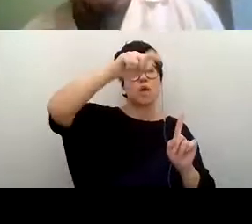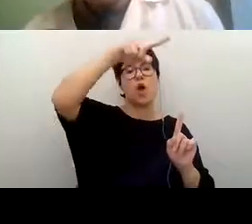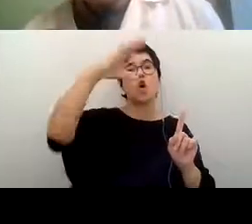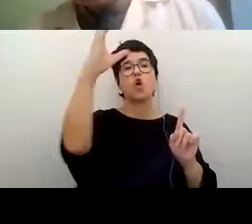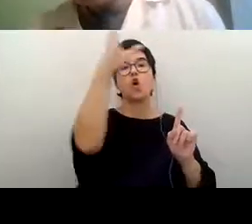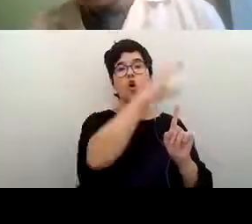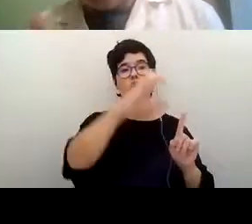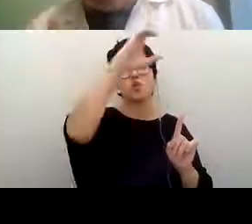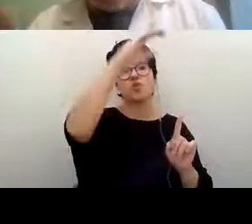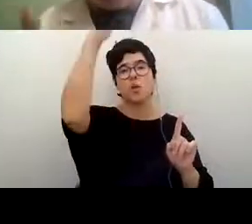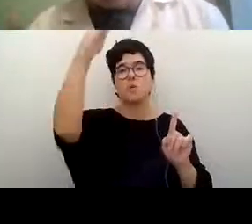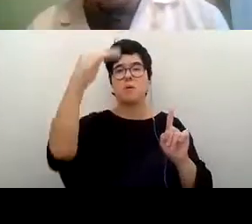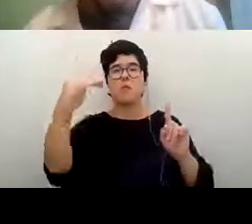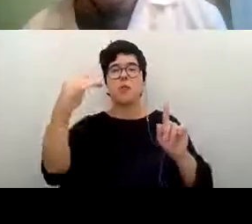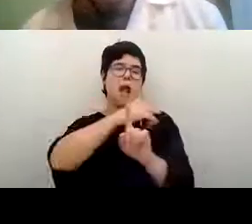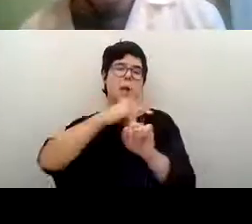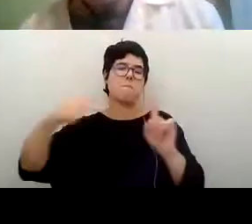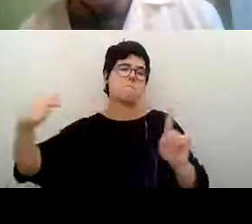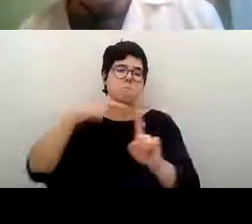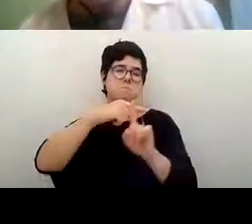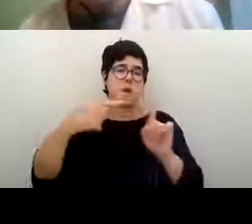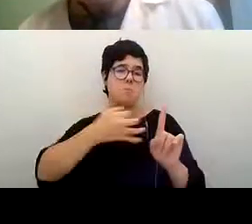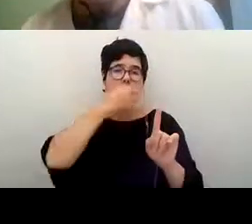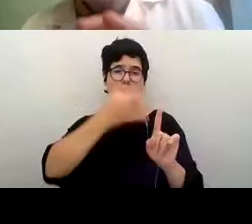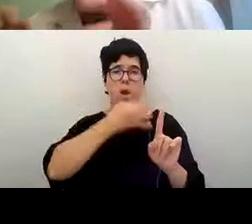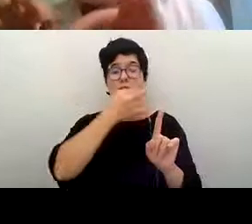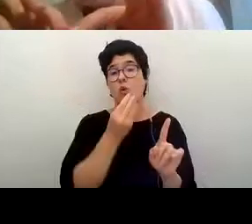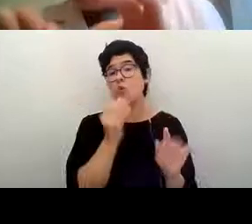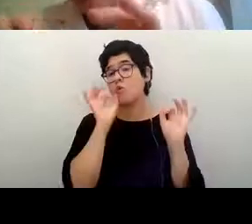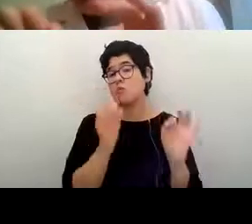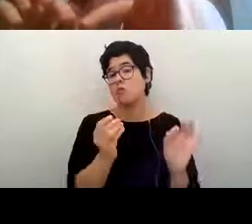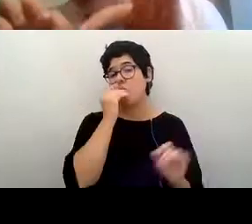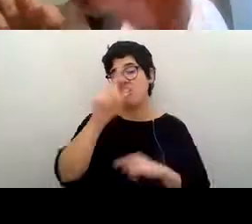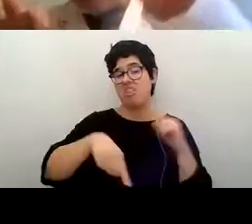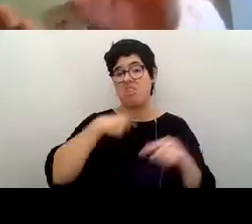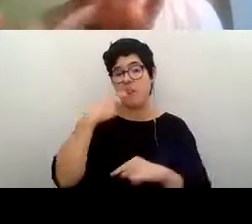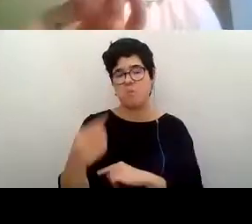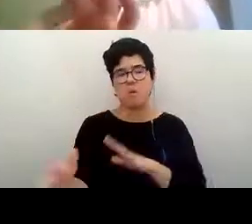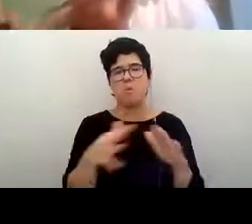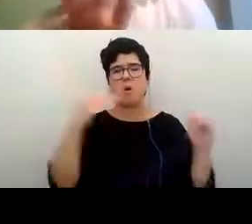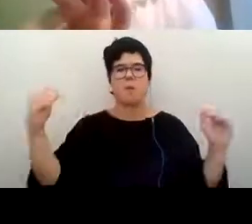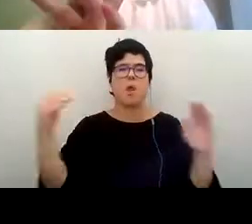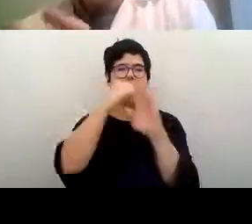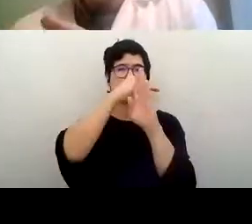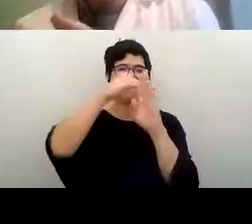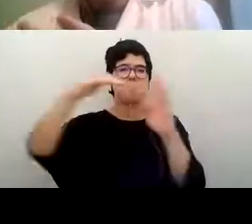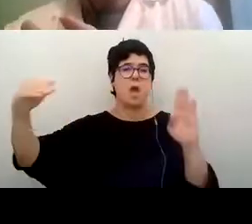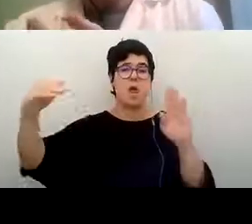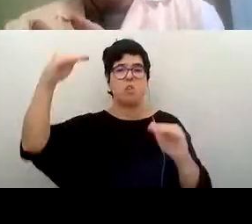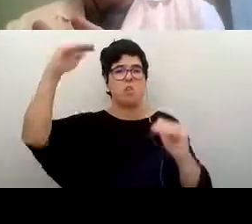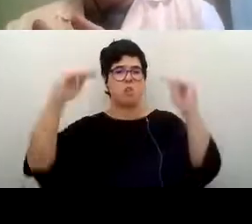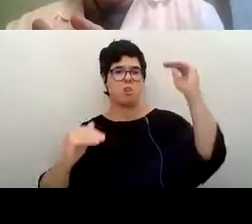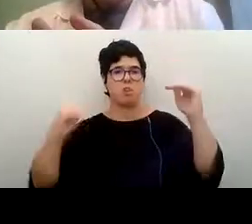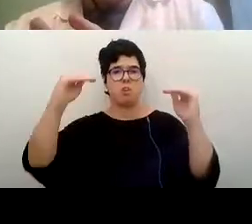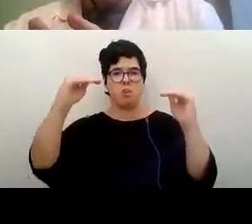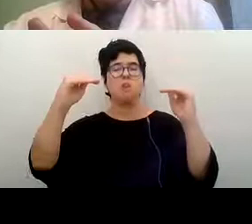media tarde entre los dos, justo después de comer aproximadamente, y va bajando el cortisol, sube la melatonina, tenemos el